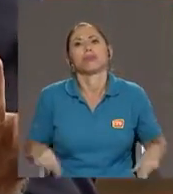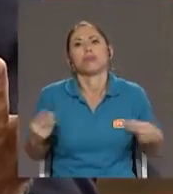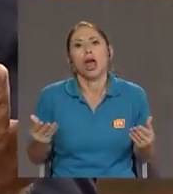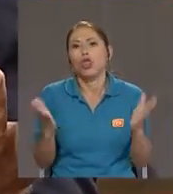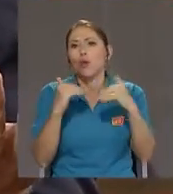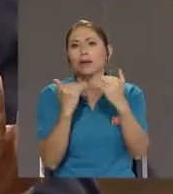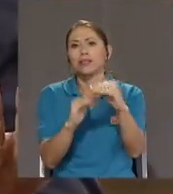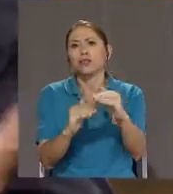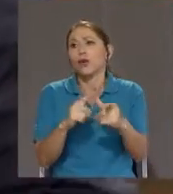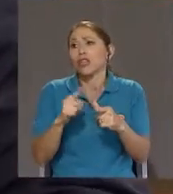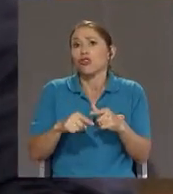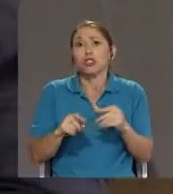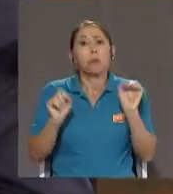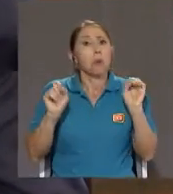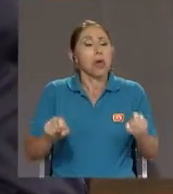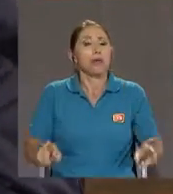límite.